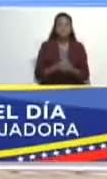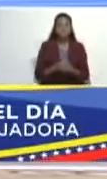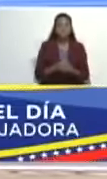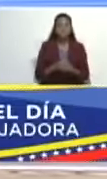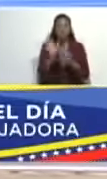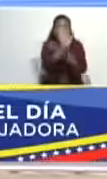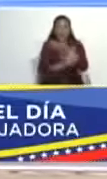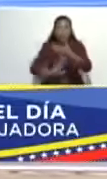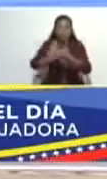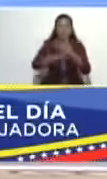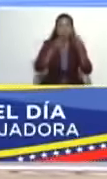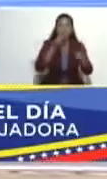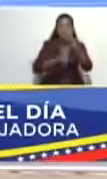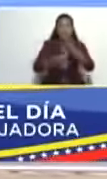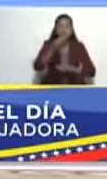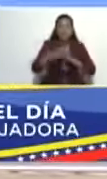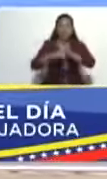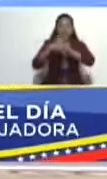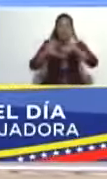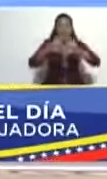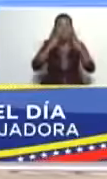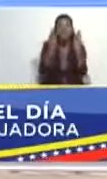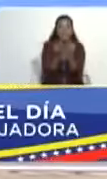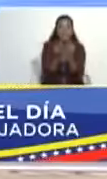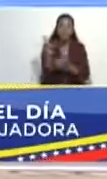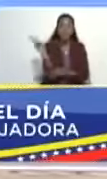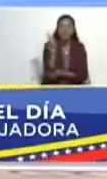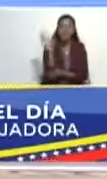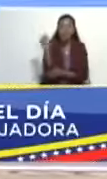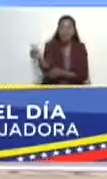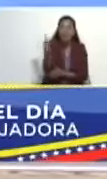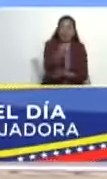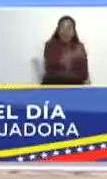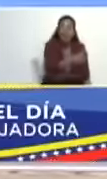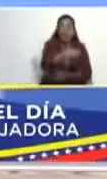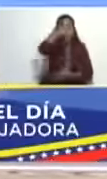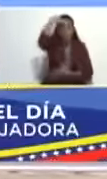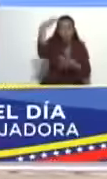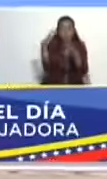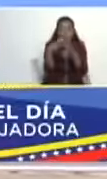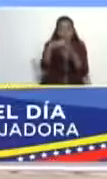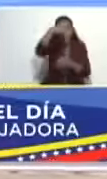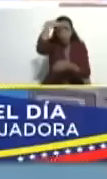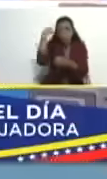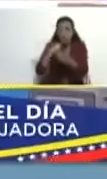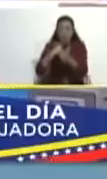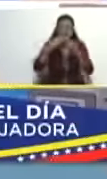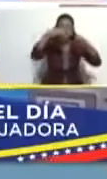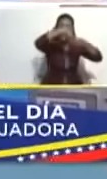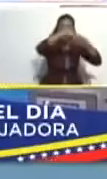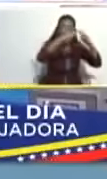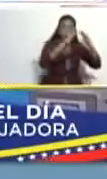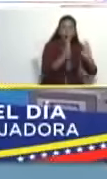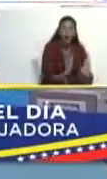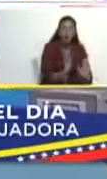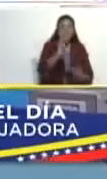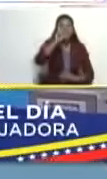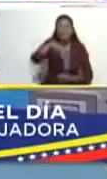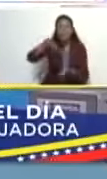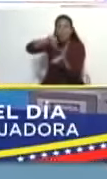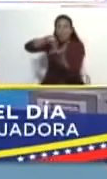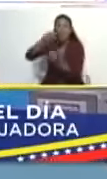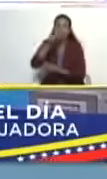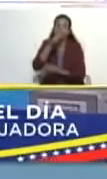proteger la alimentación de la familia venezolana, de la clase obrera, en la casa y en el centro de